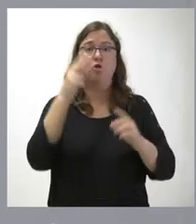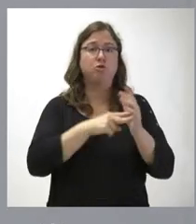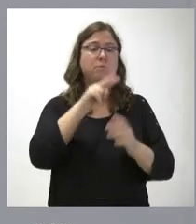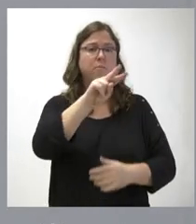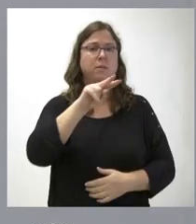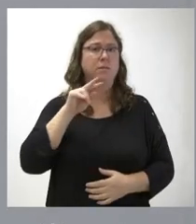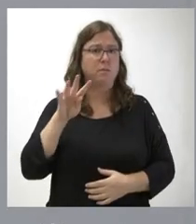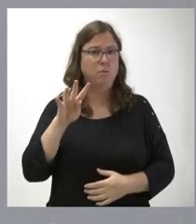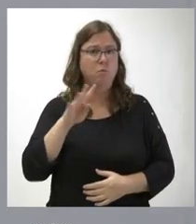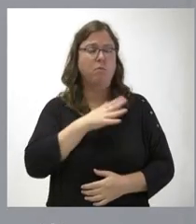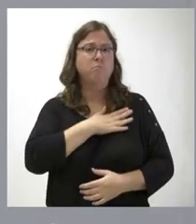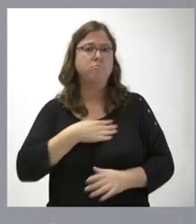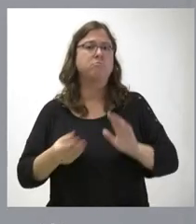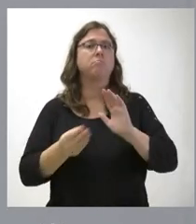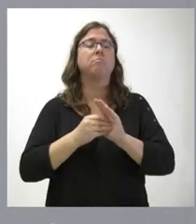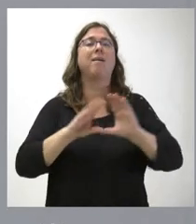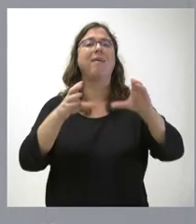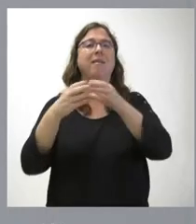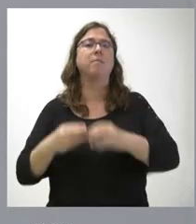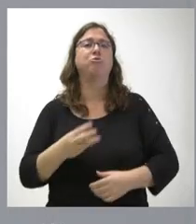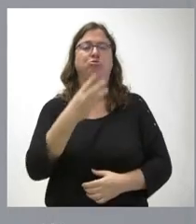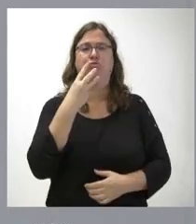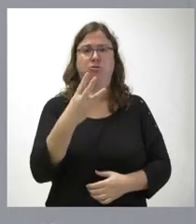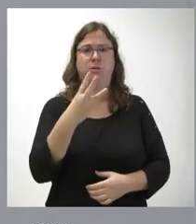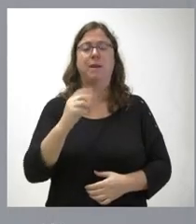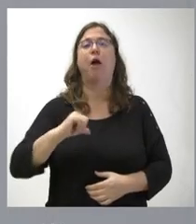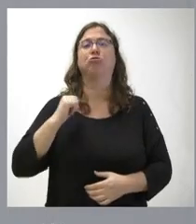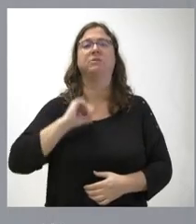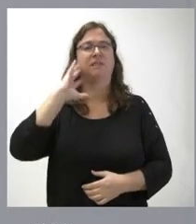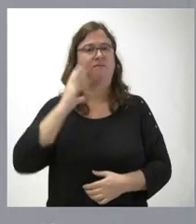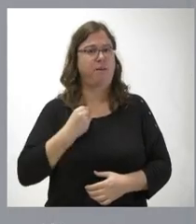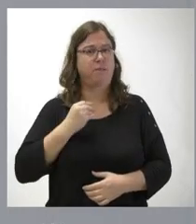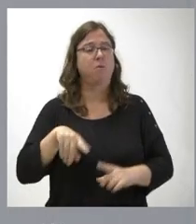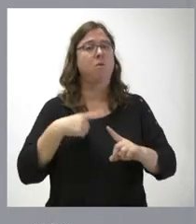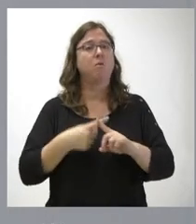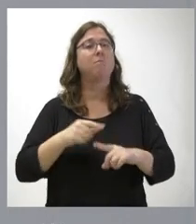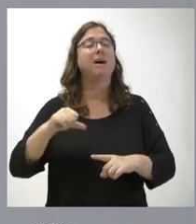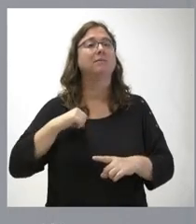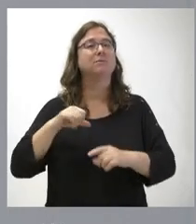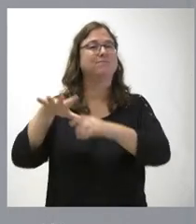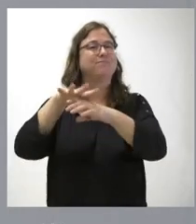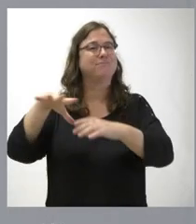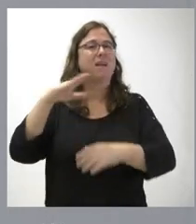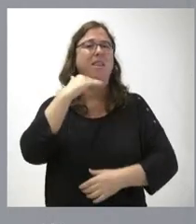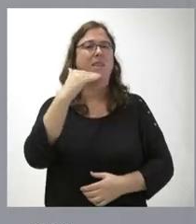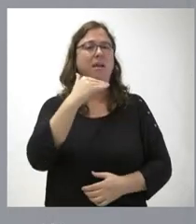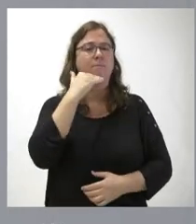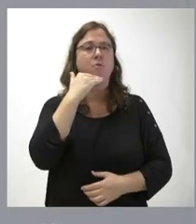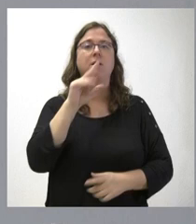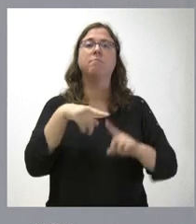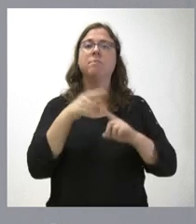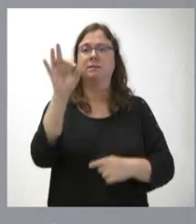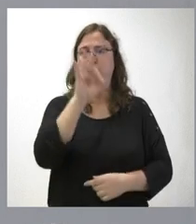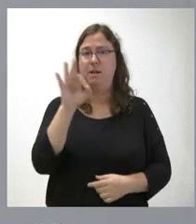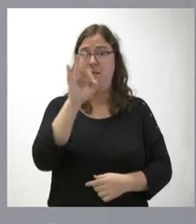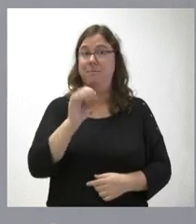previsto incorporar tres equipos más para el hospital del Zoo y los complejos existenciales de Zamora y de Palencia el